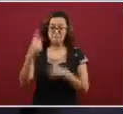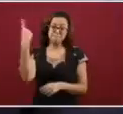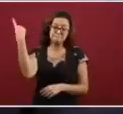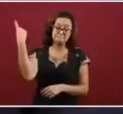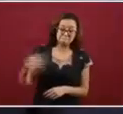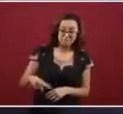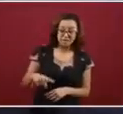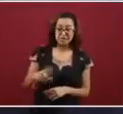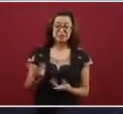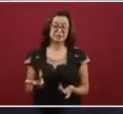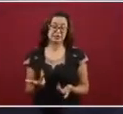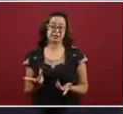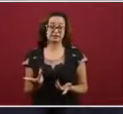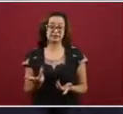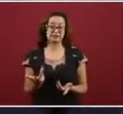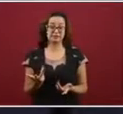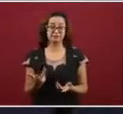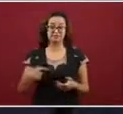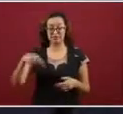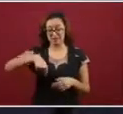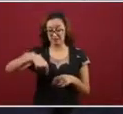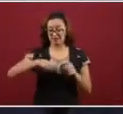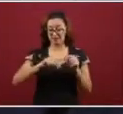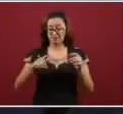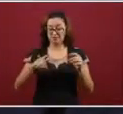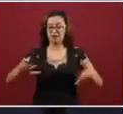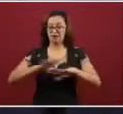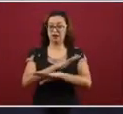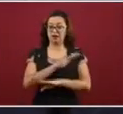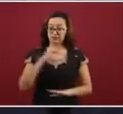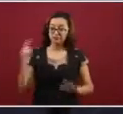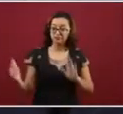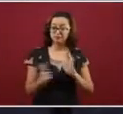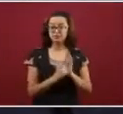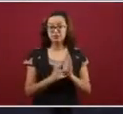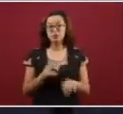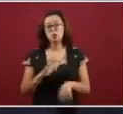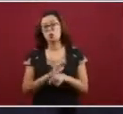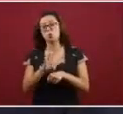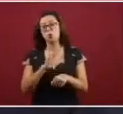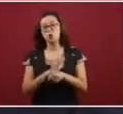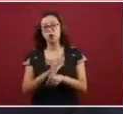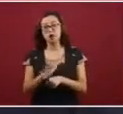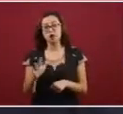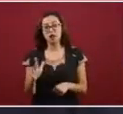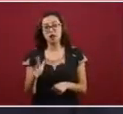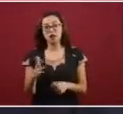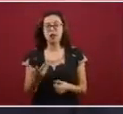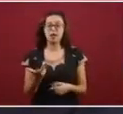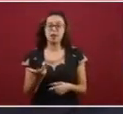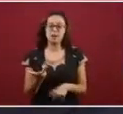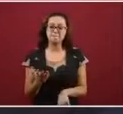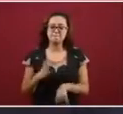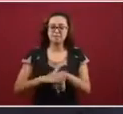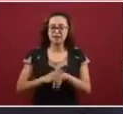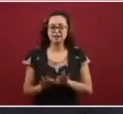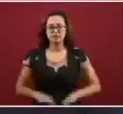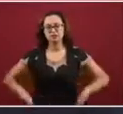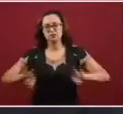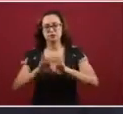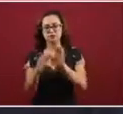llamadas reformas estructurales, de que lo fundamental era la calidad de la